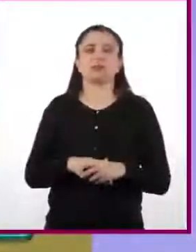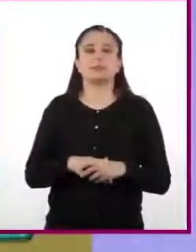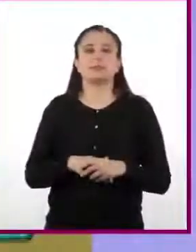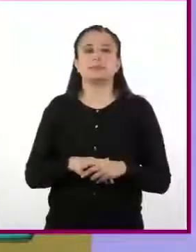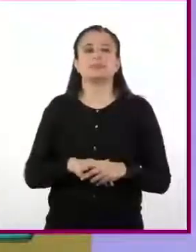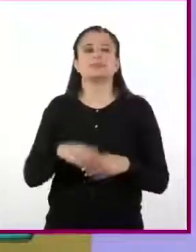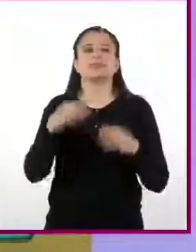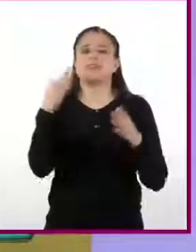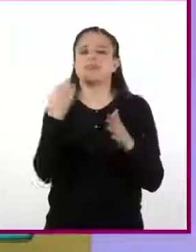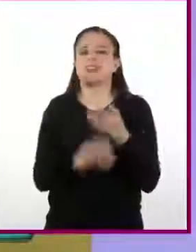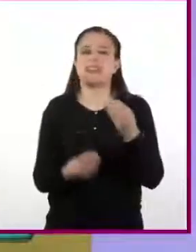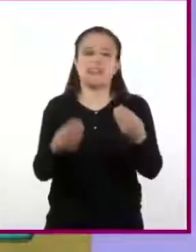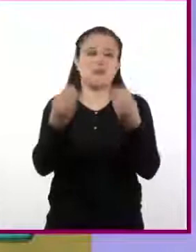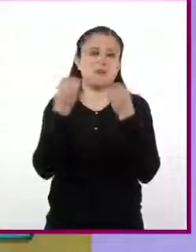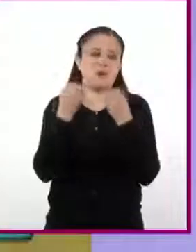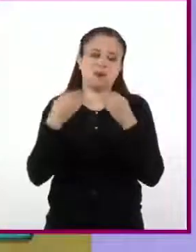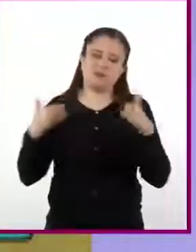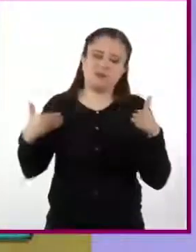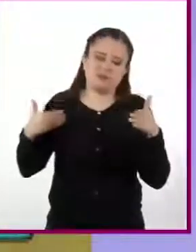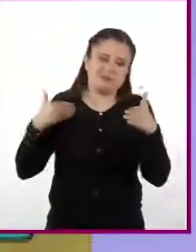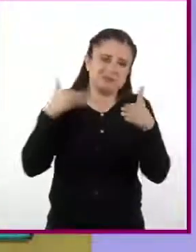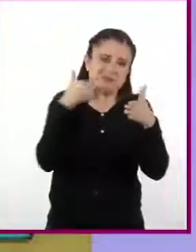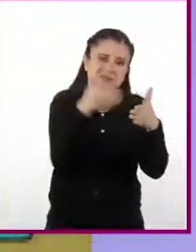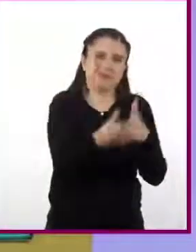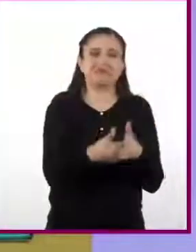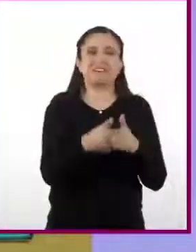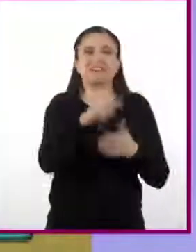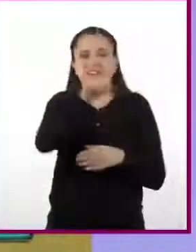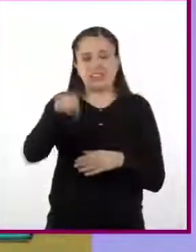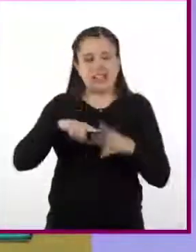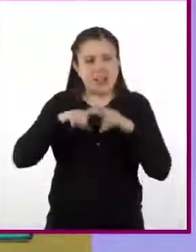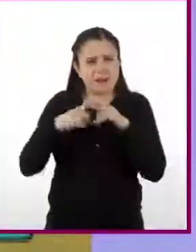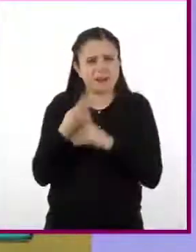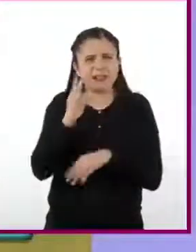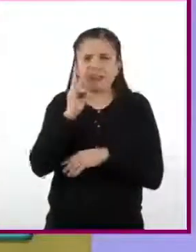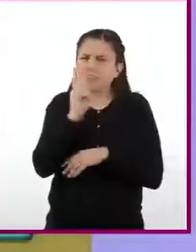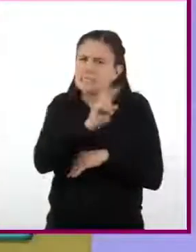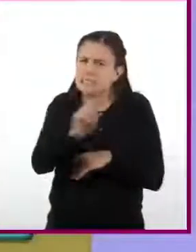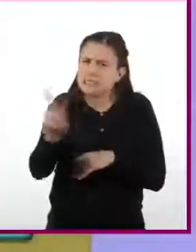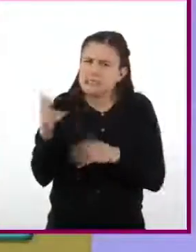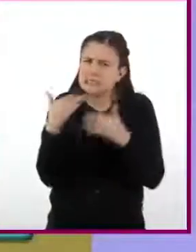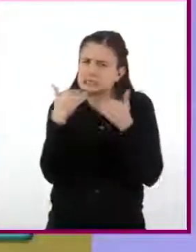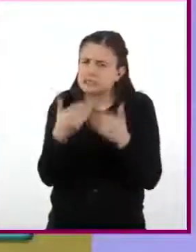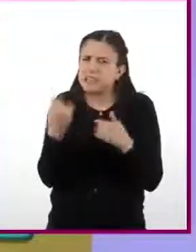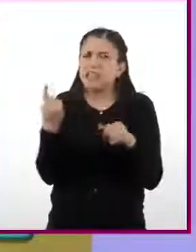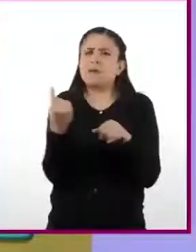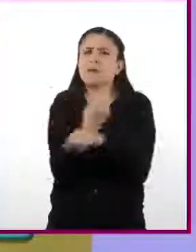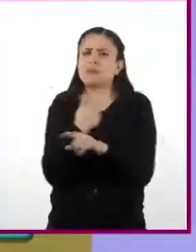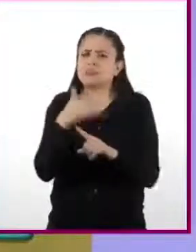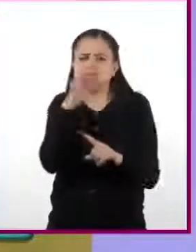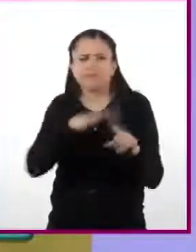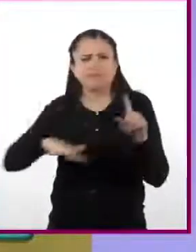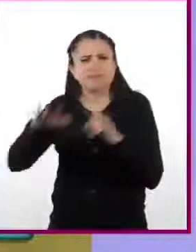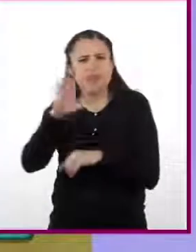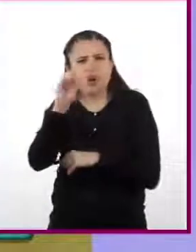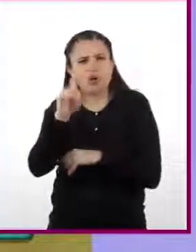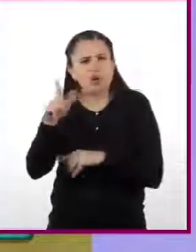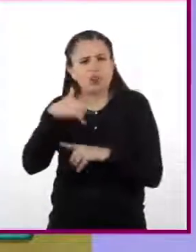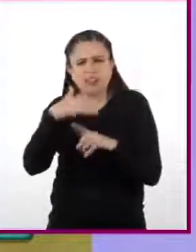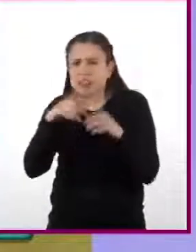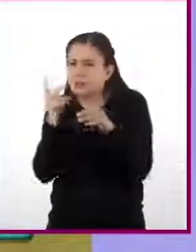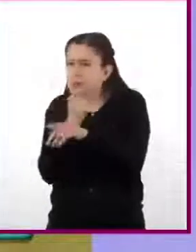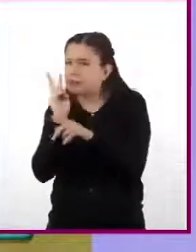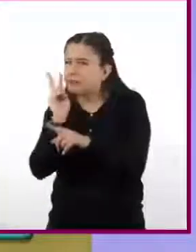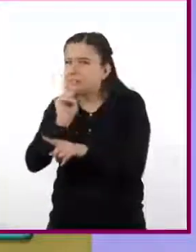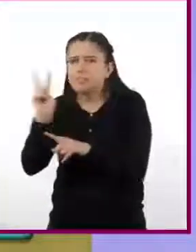Aún nos falta mucho camino por recorrer y podemos empezar observando lo que sucede en nuestra propia comunidad. Para